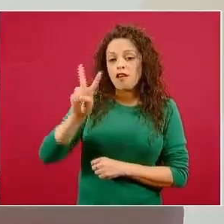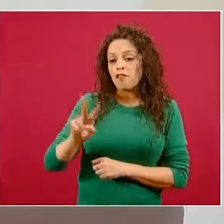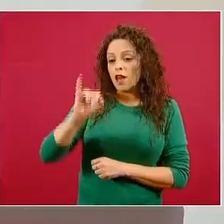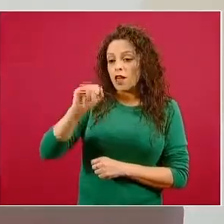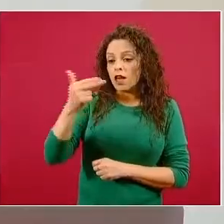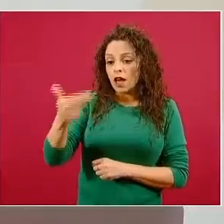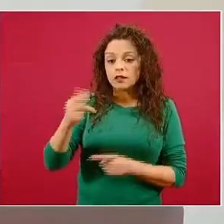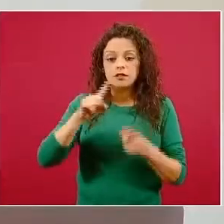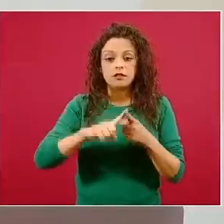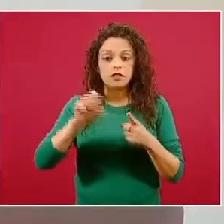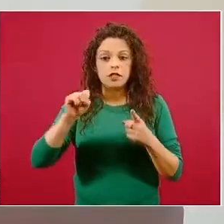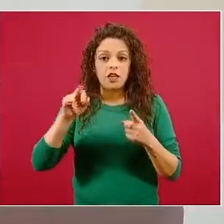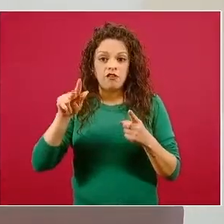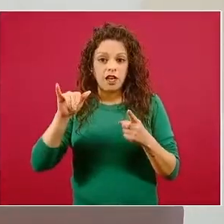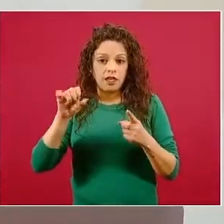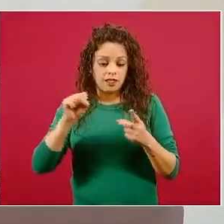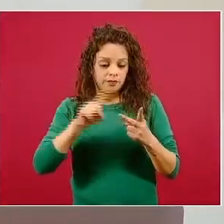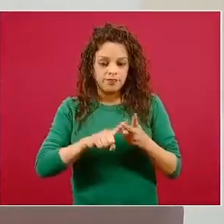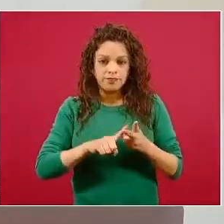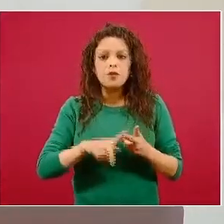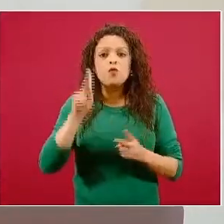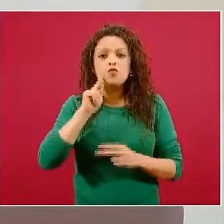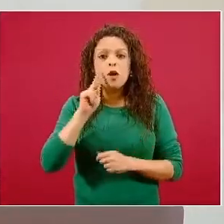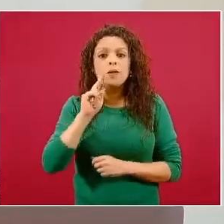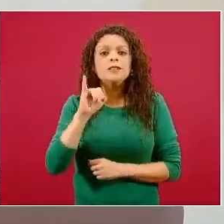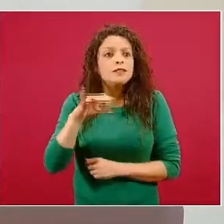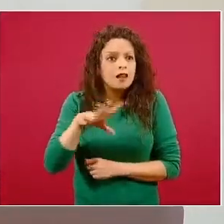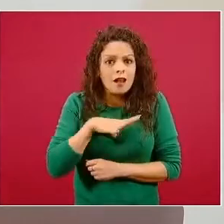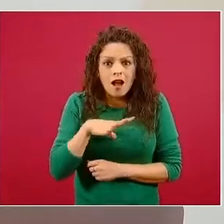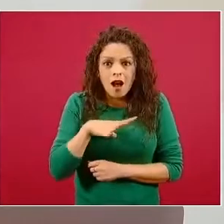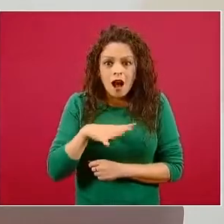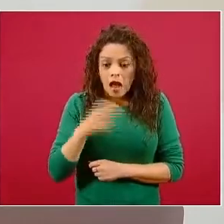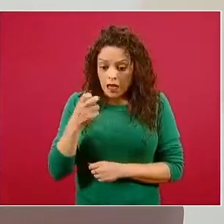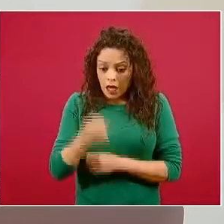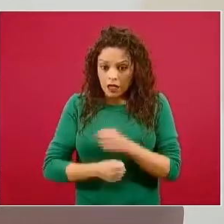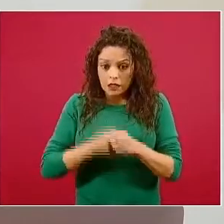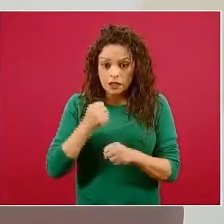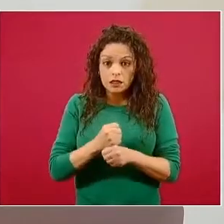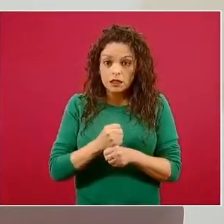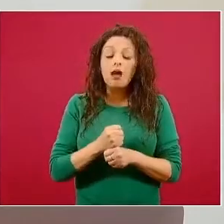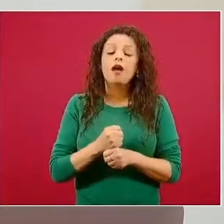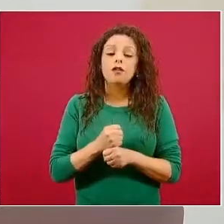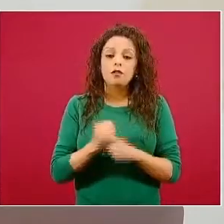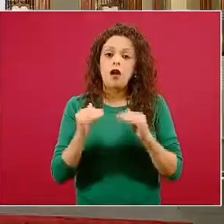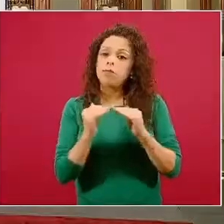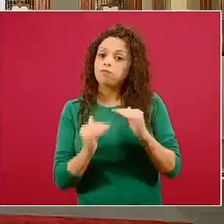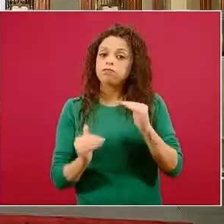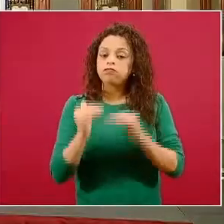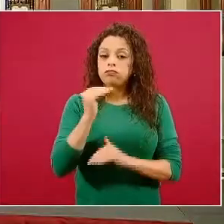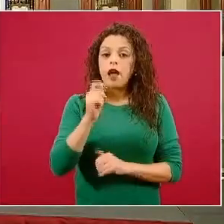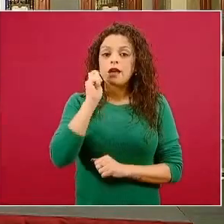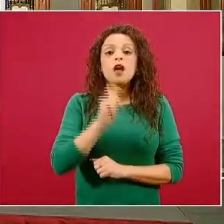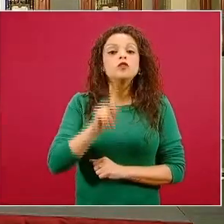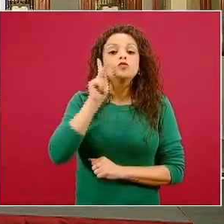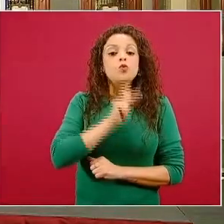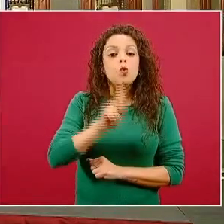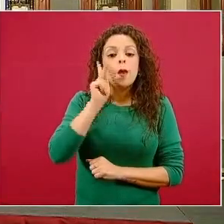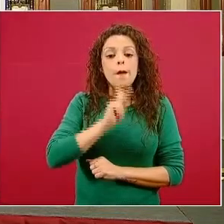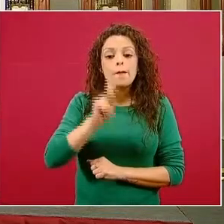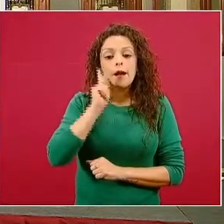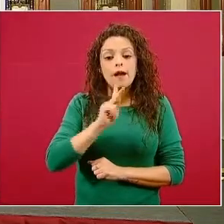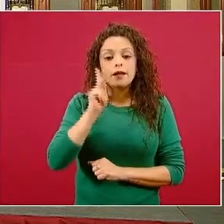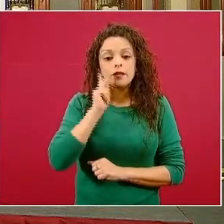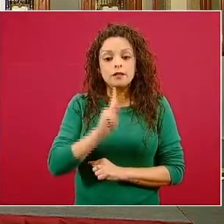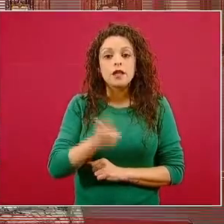importante. Pruebas hay. De hecho, para este año se incrementó el número de pruebas que se habían